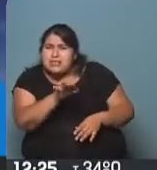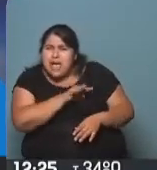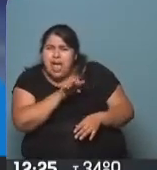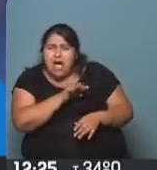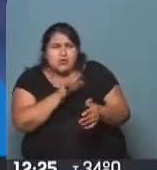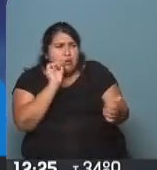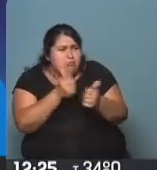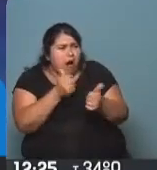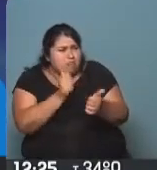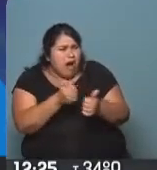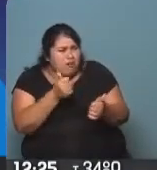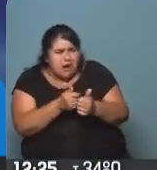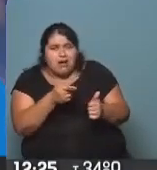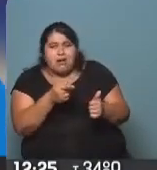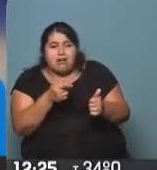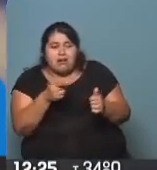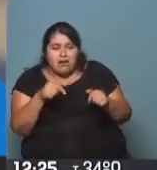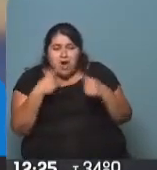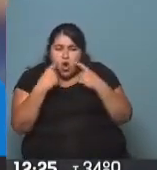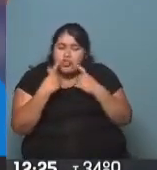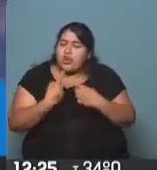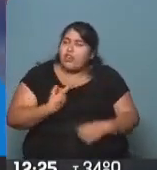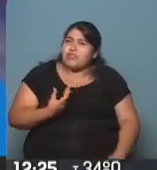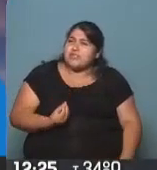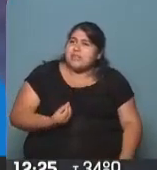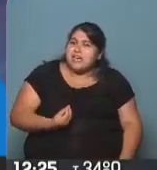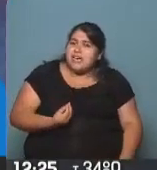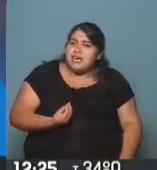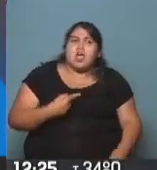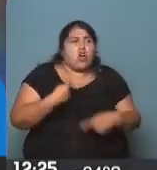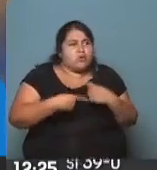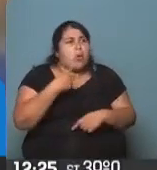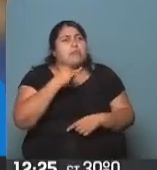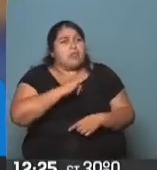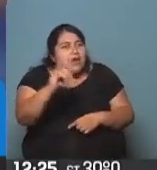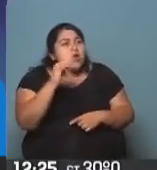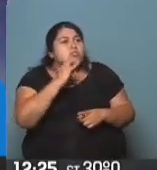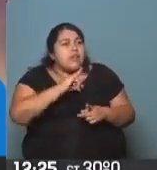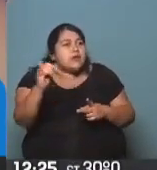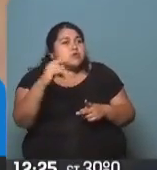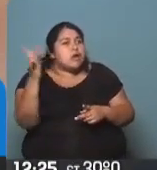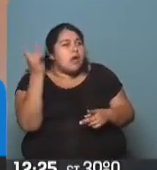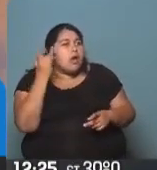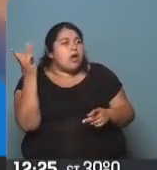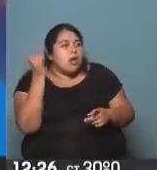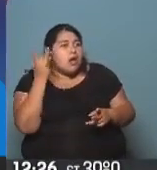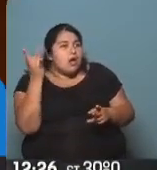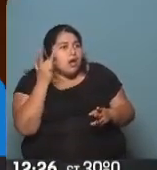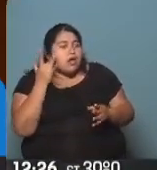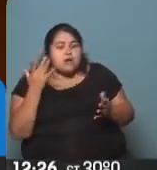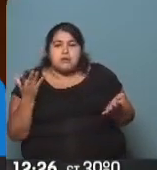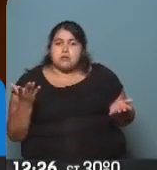abusos atroces. Entonces, ¿dónde está el control? Porque se hicieron denuncias y nadie les creía. Pero este es el tema de